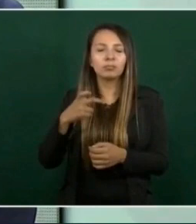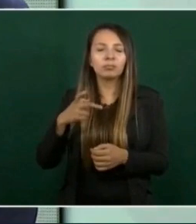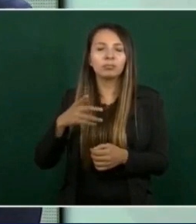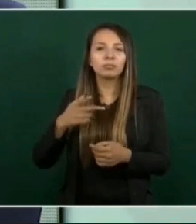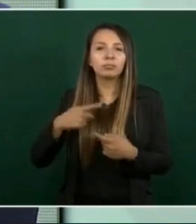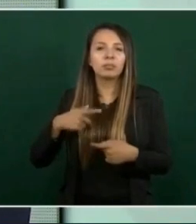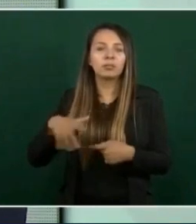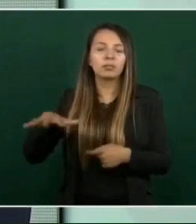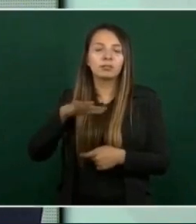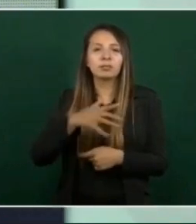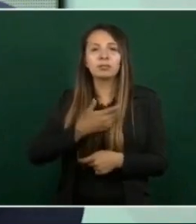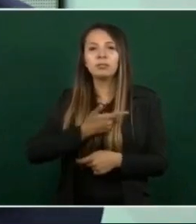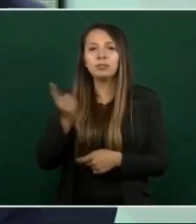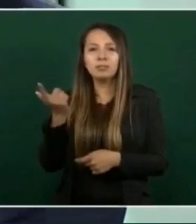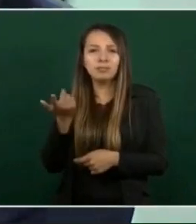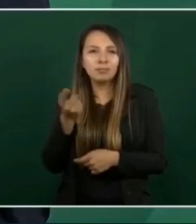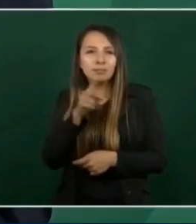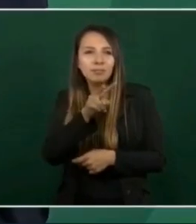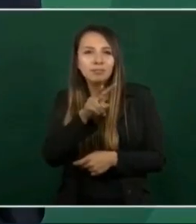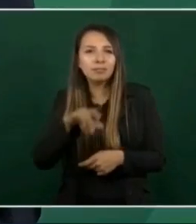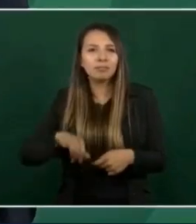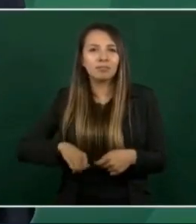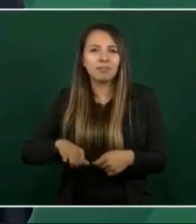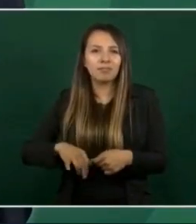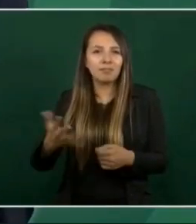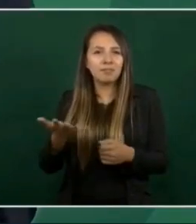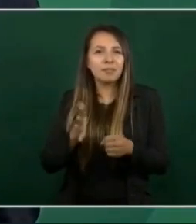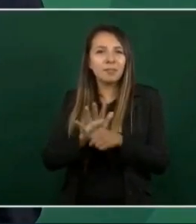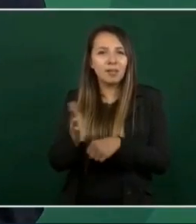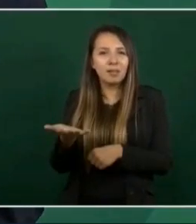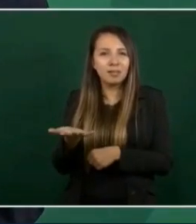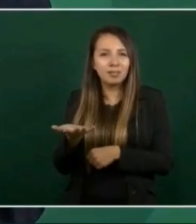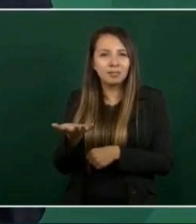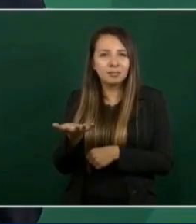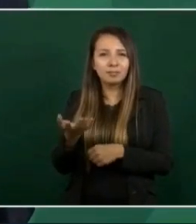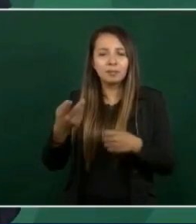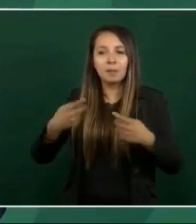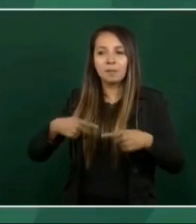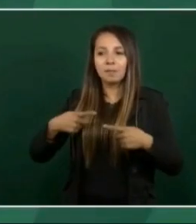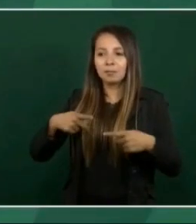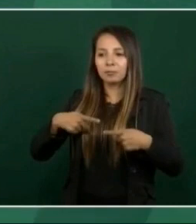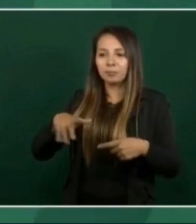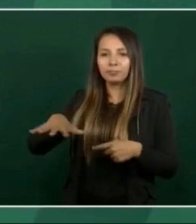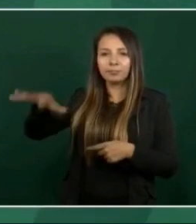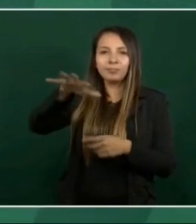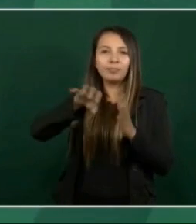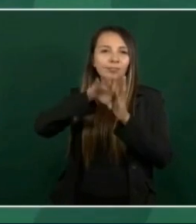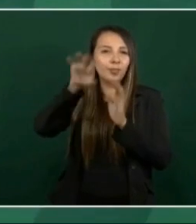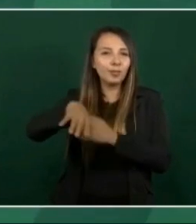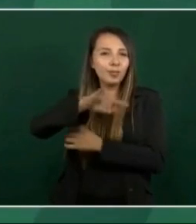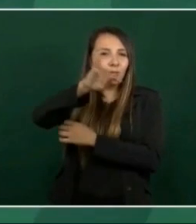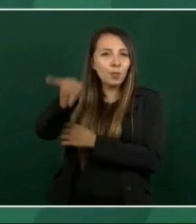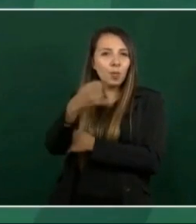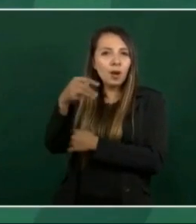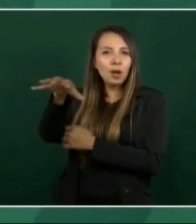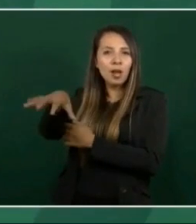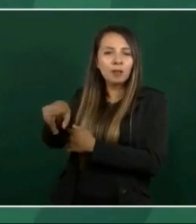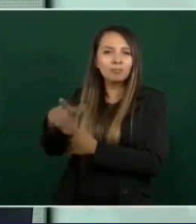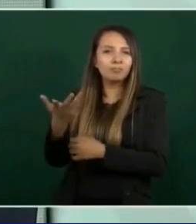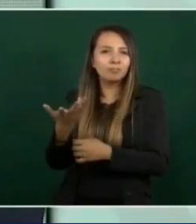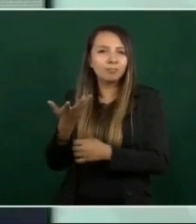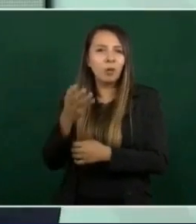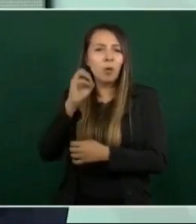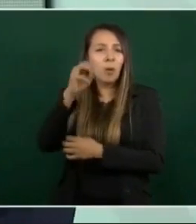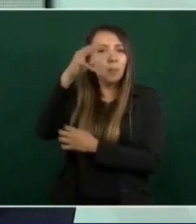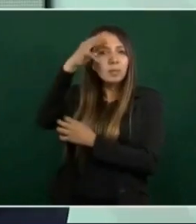que le va a interesar vamos a gente de una colonia de tijuana de mexicana